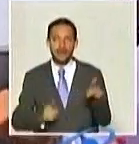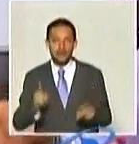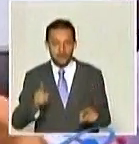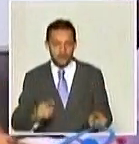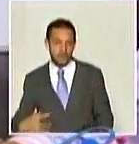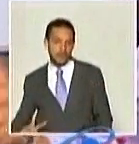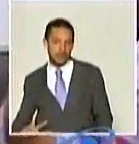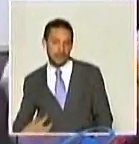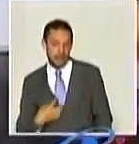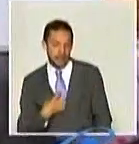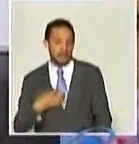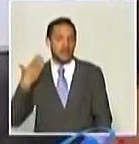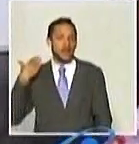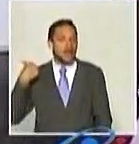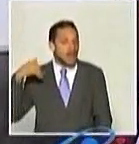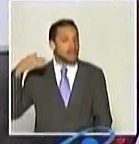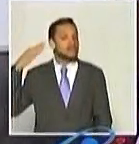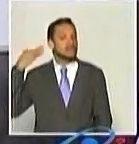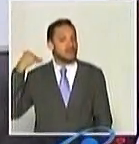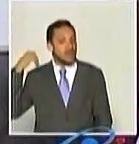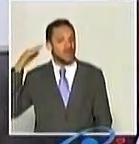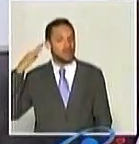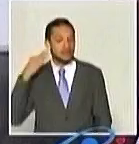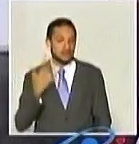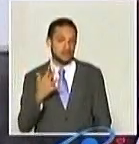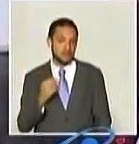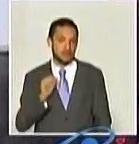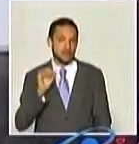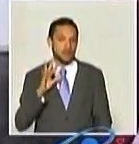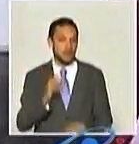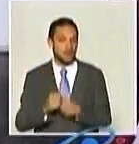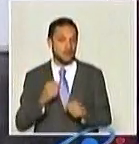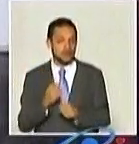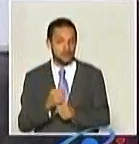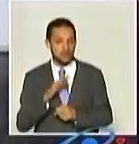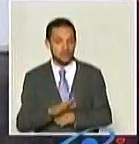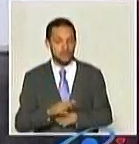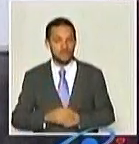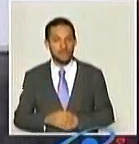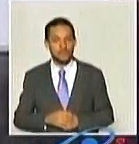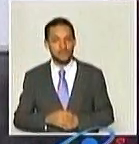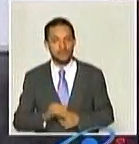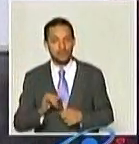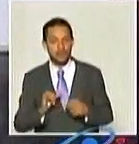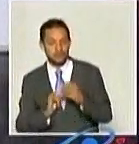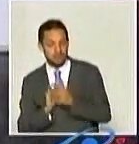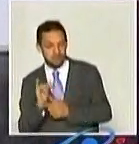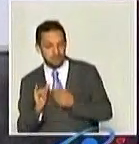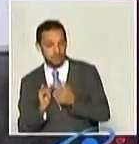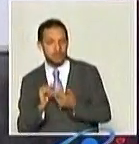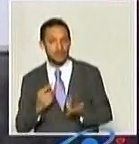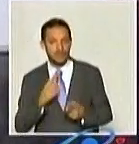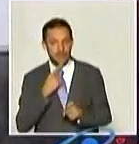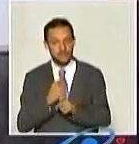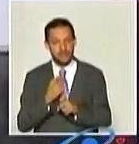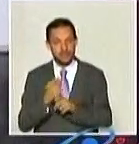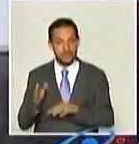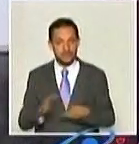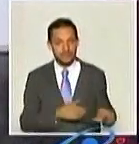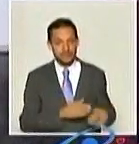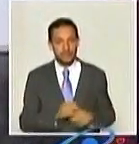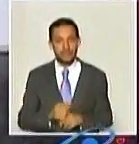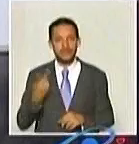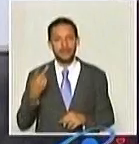seno. Para tener una masa en el seno han pasado 3, 5 años. Y en el útero y en todas partes. Un cáncer de estómago se genera en 20 años.